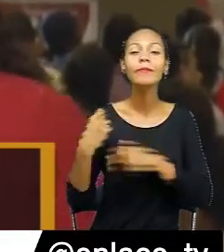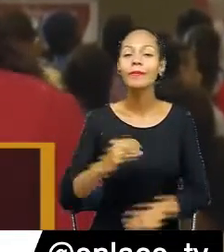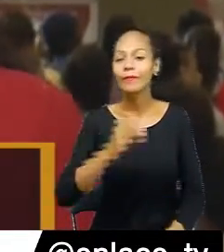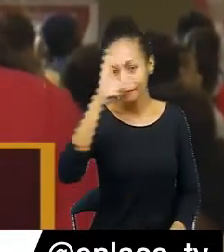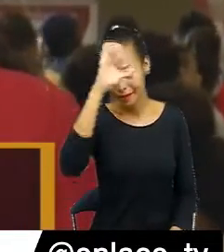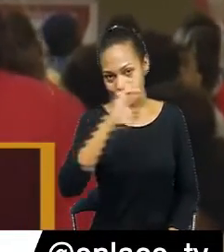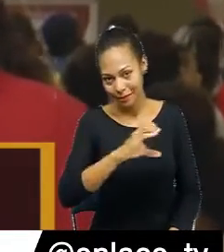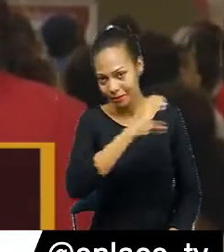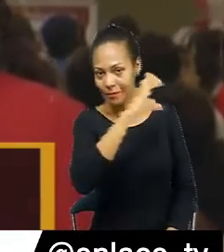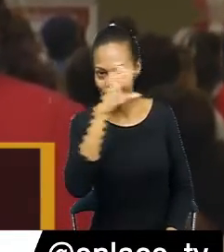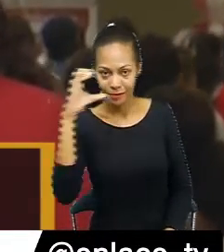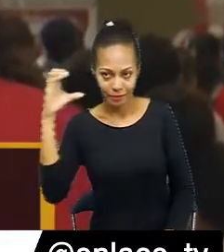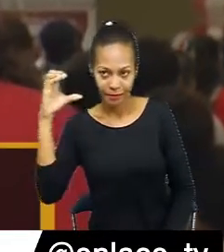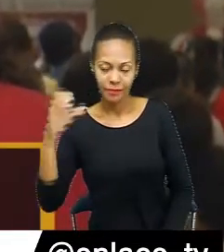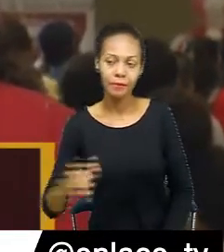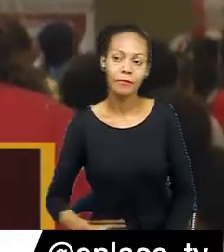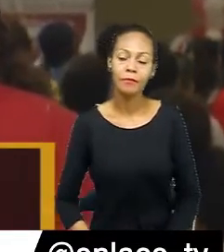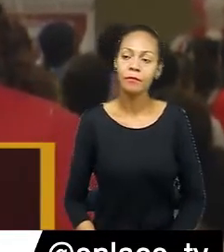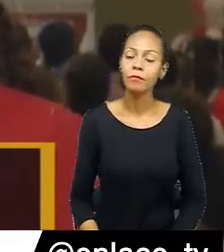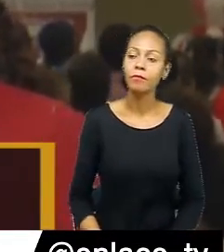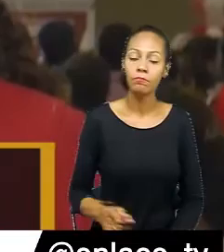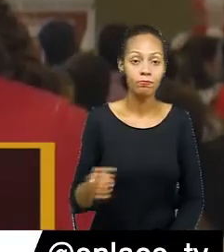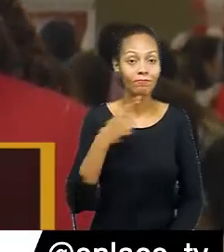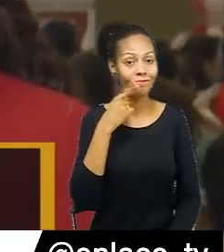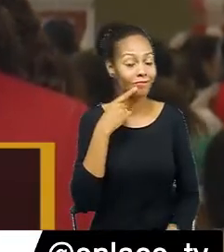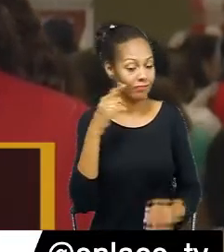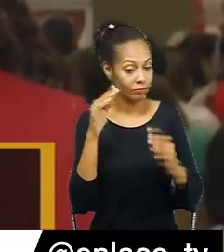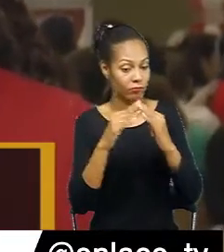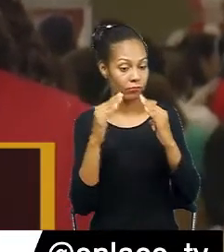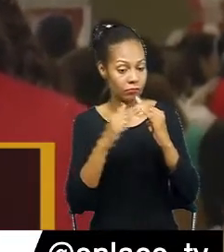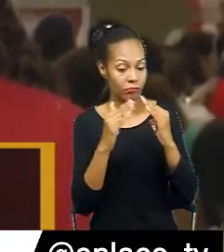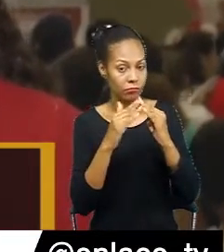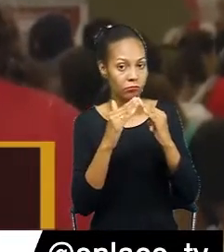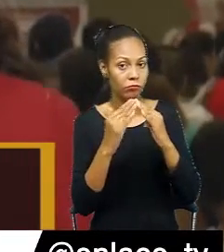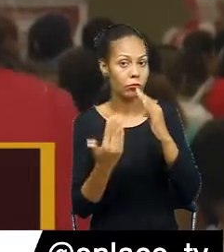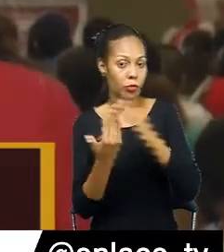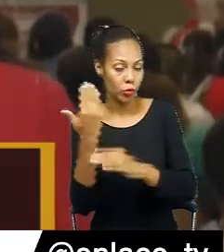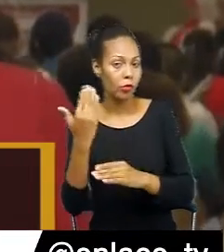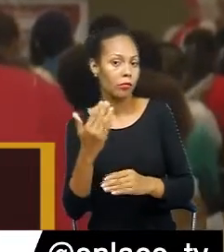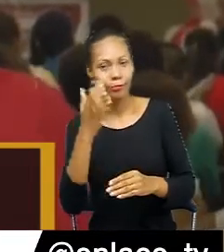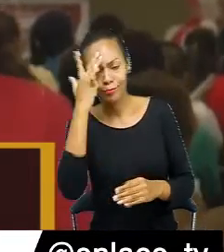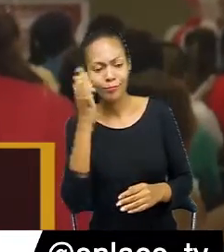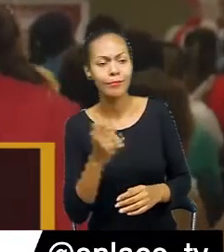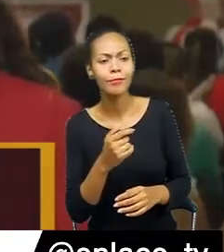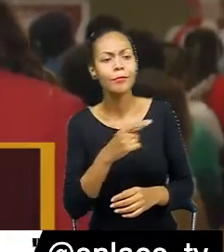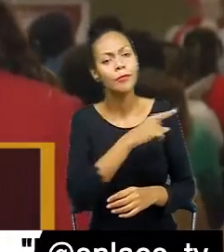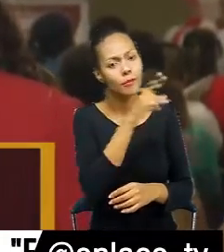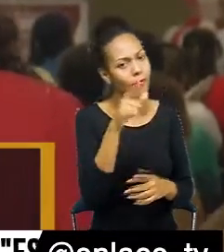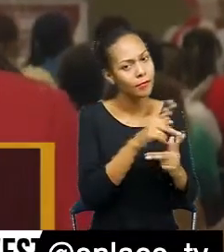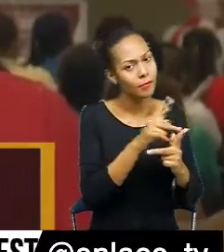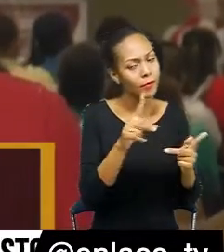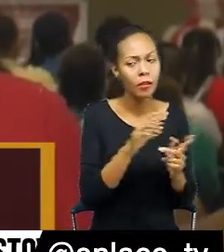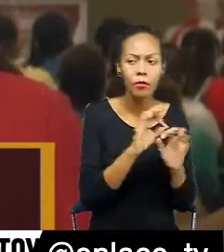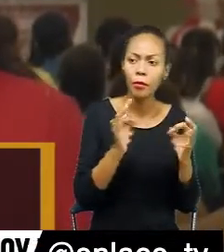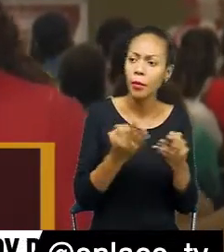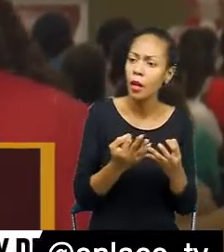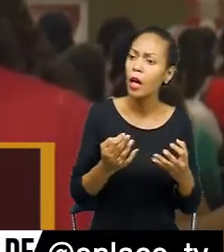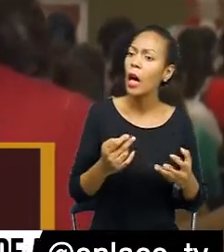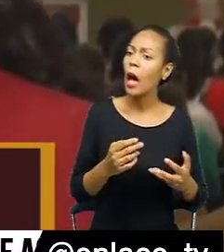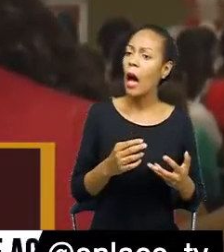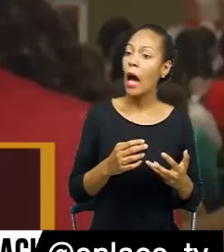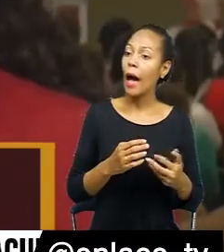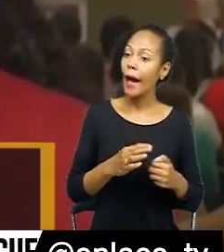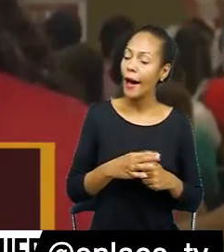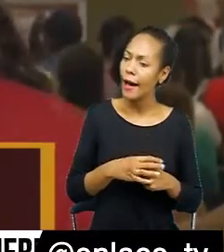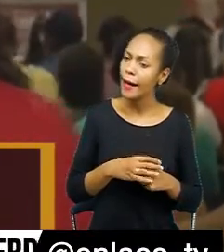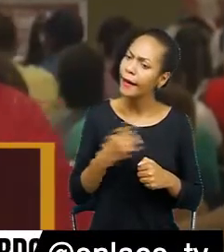mejoramiento o para vivienda nueva, pues obviamente es brindarle como la oportunidad a a las familias para que puedan conocer cuáles son los